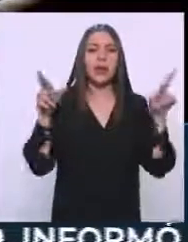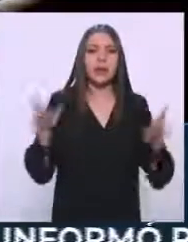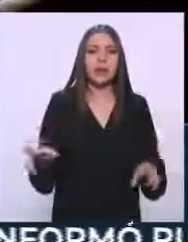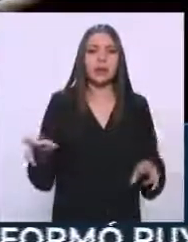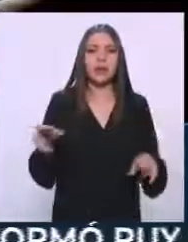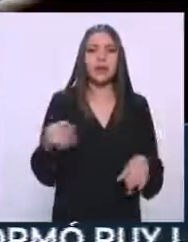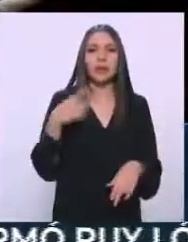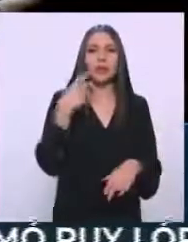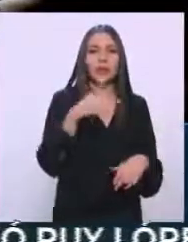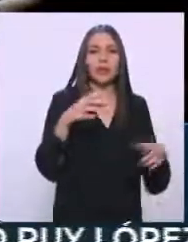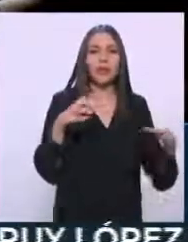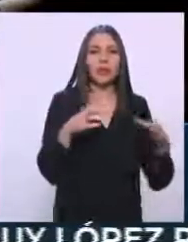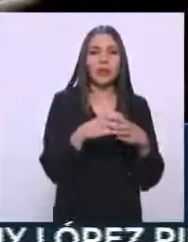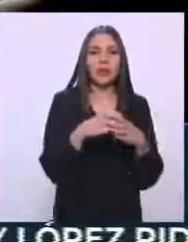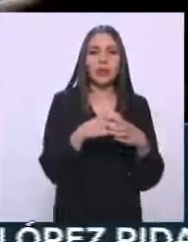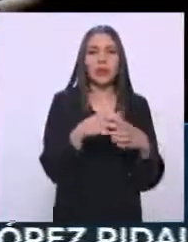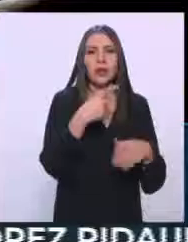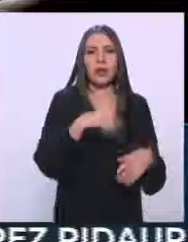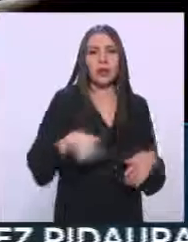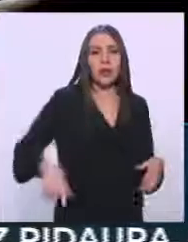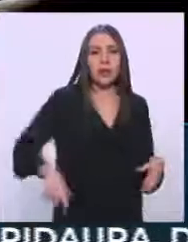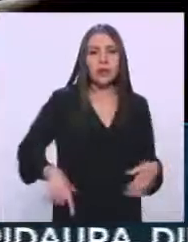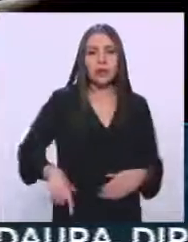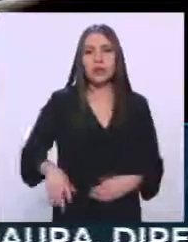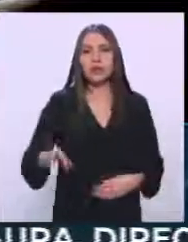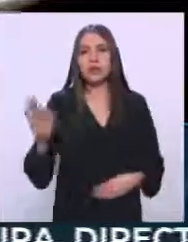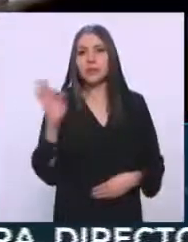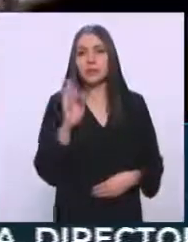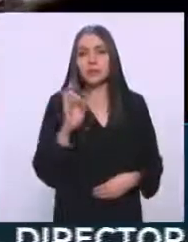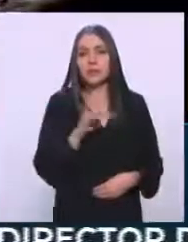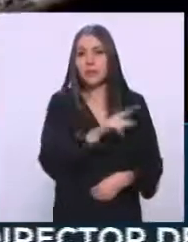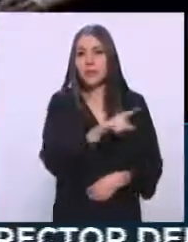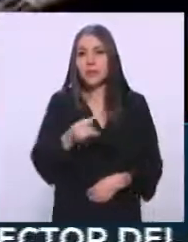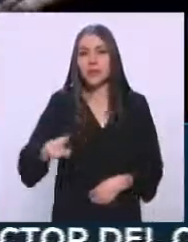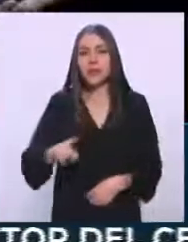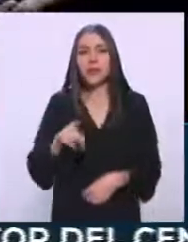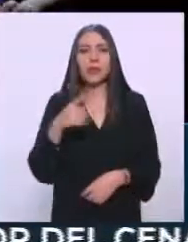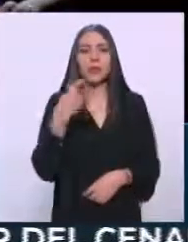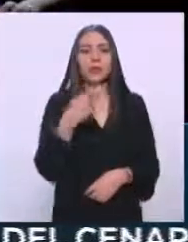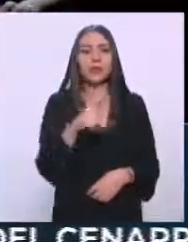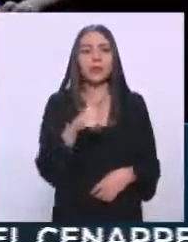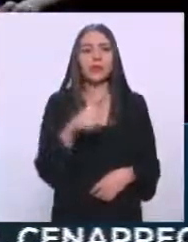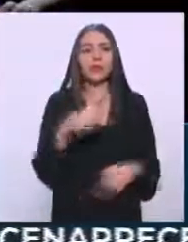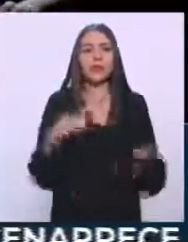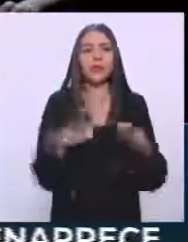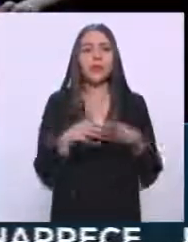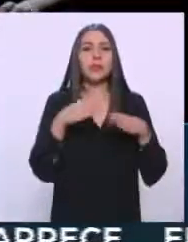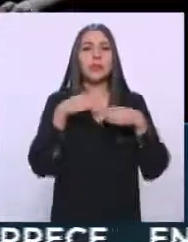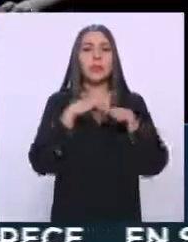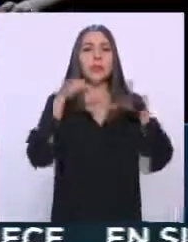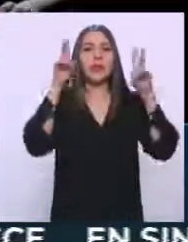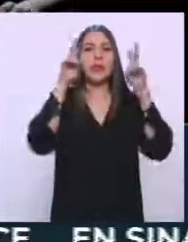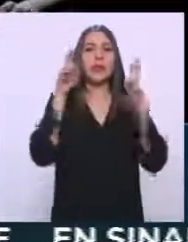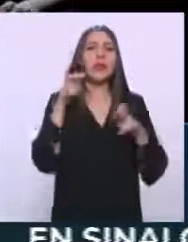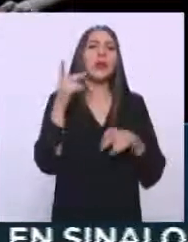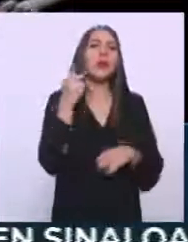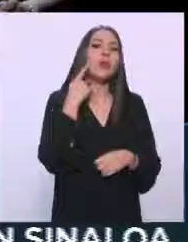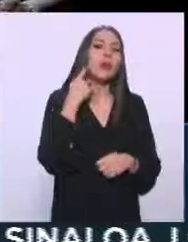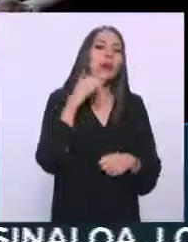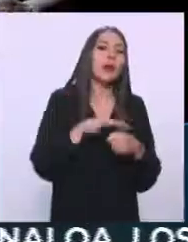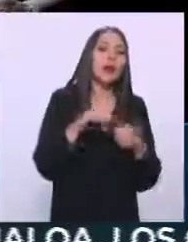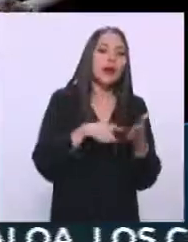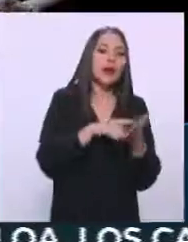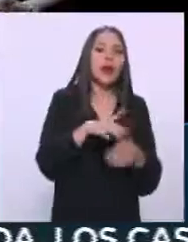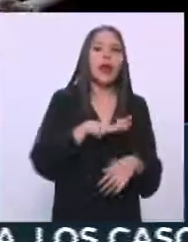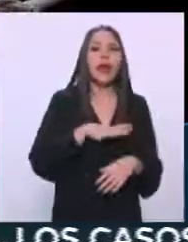representantes del estado de cosas, por sus capacidades en términos de política electoral, ¿cierto?, su experiencia en